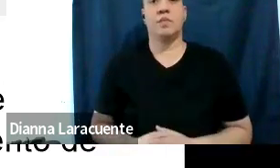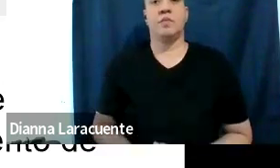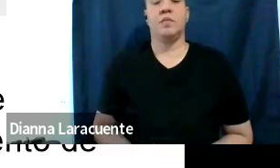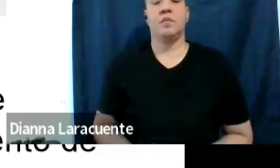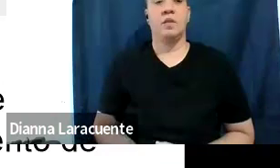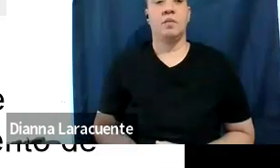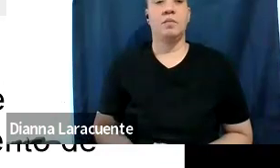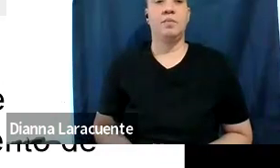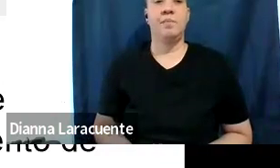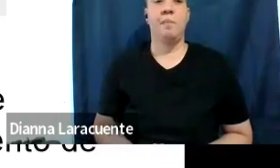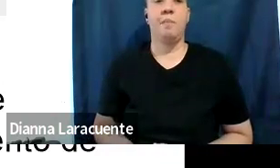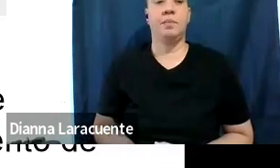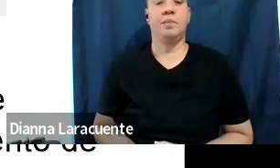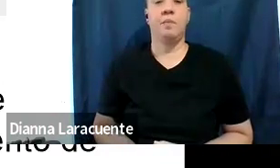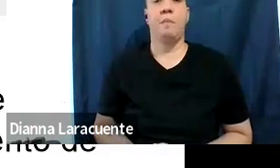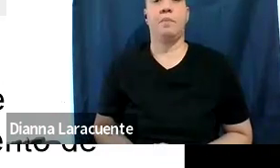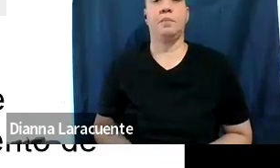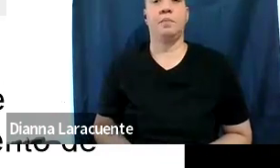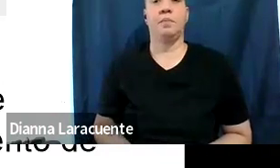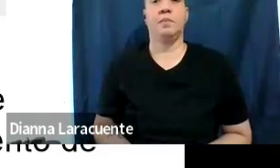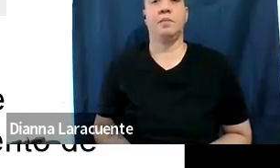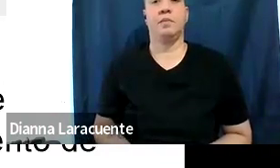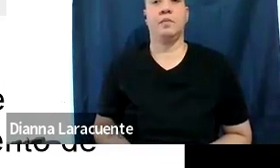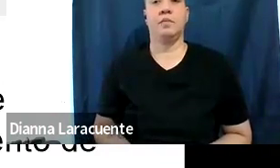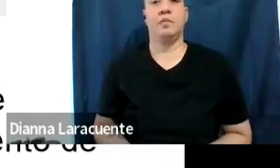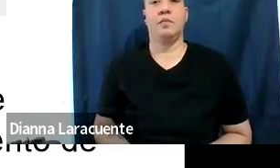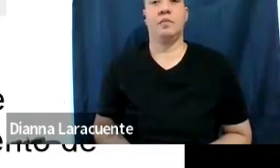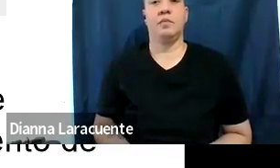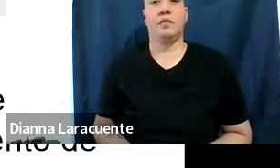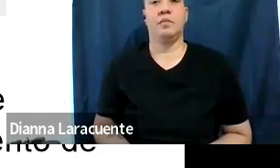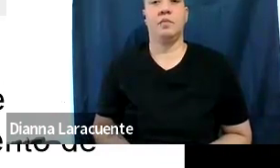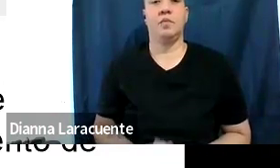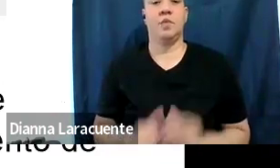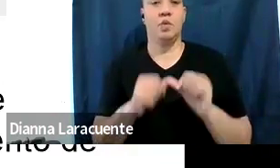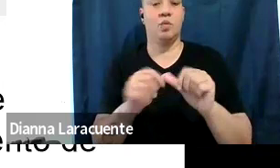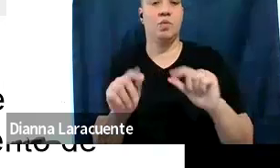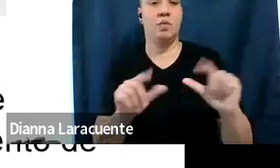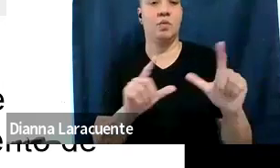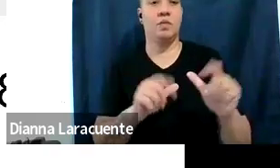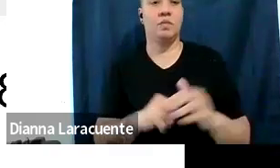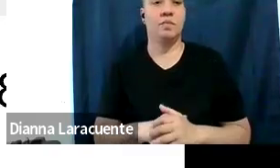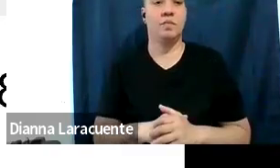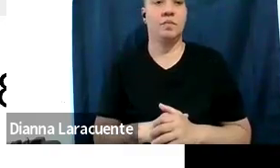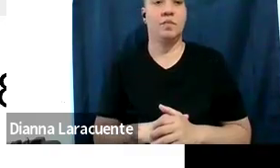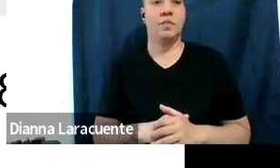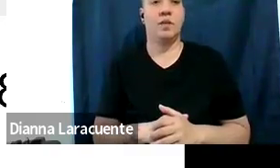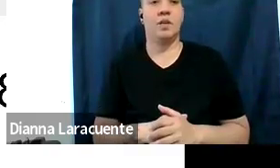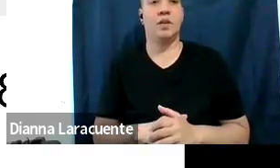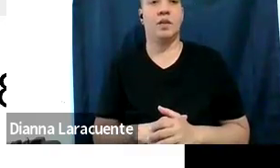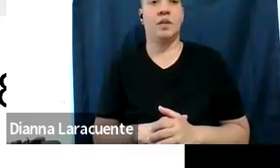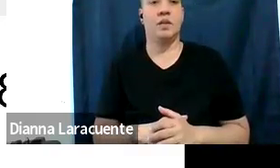Acuérdense que dice, sigue para adelante, dice, reveladora la carta, sí, ahí está